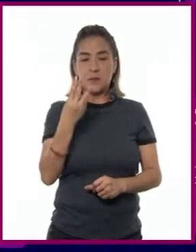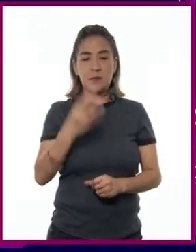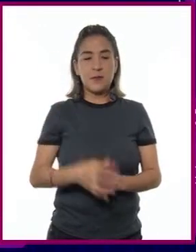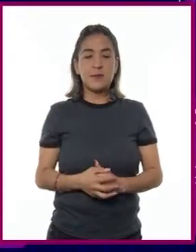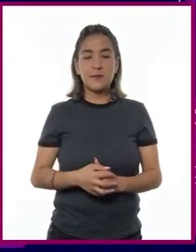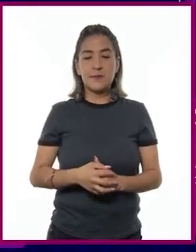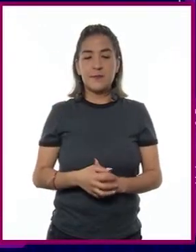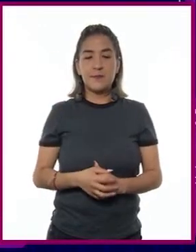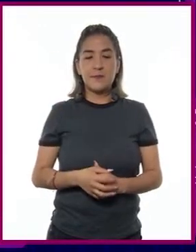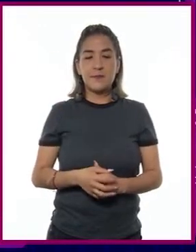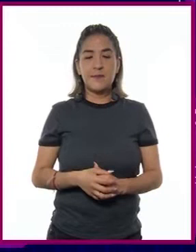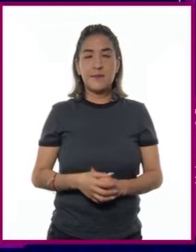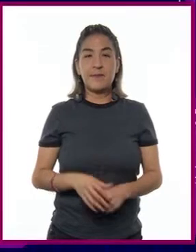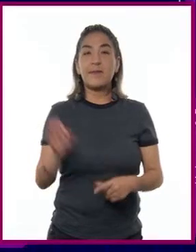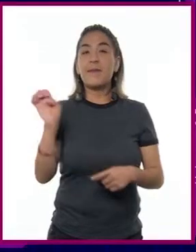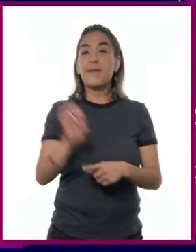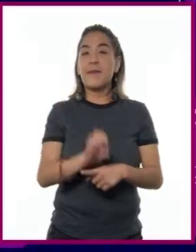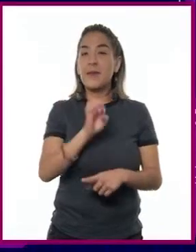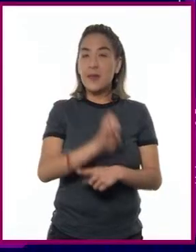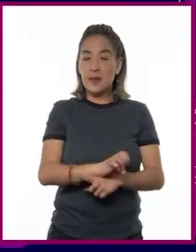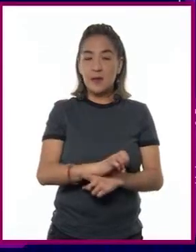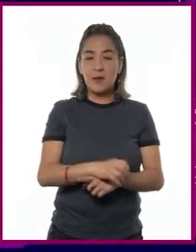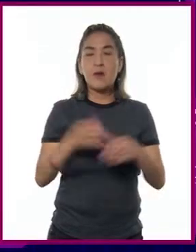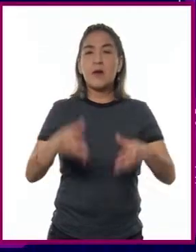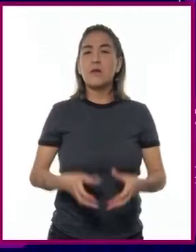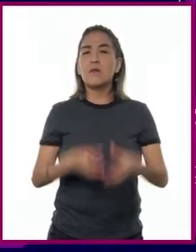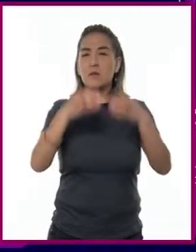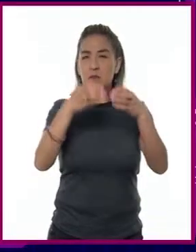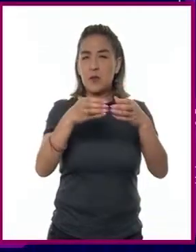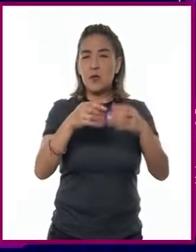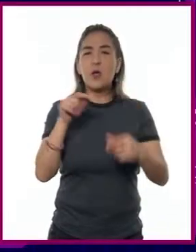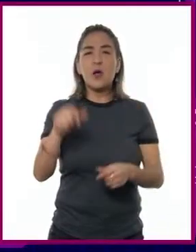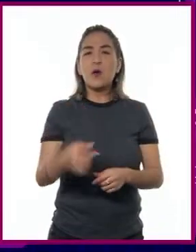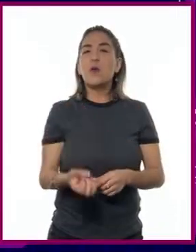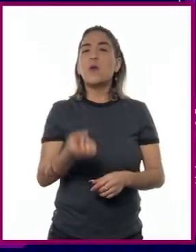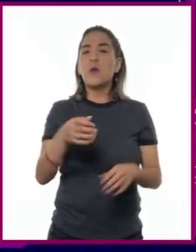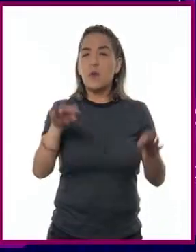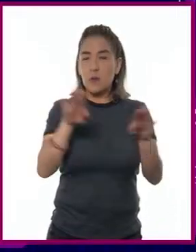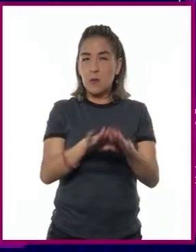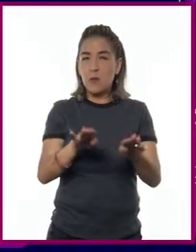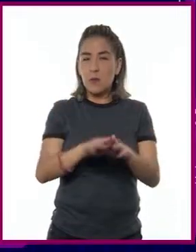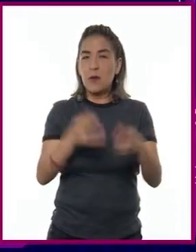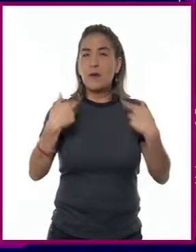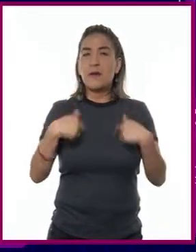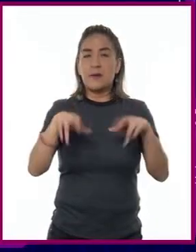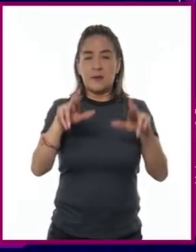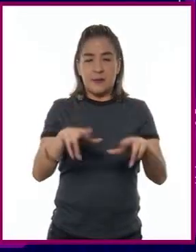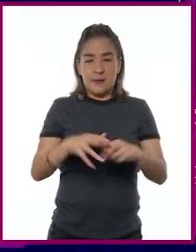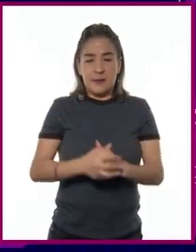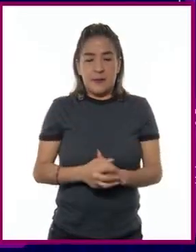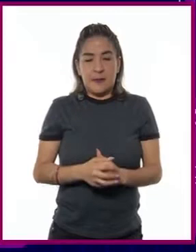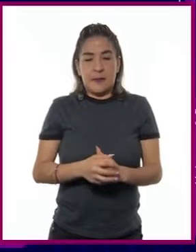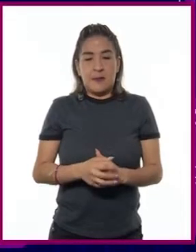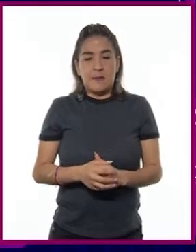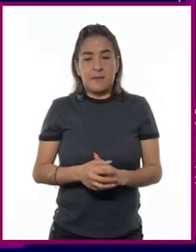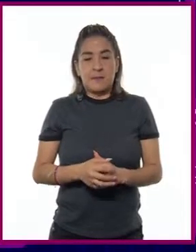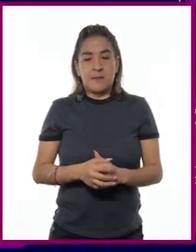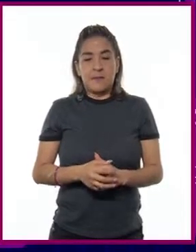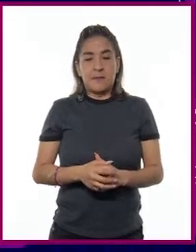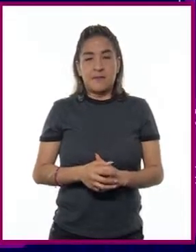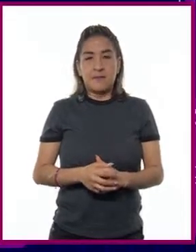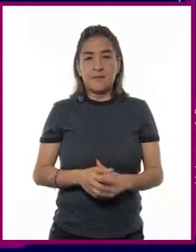cúbicos. Entonces, el volumen del recipiente se puede expresar como pi